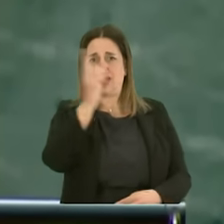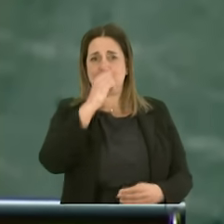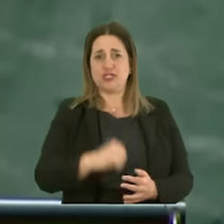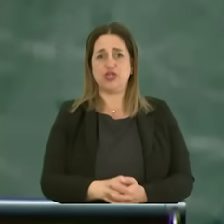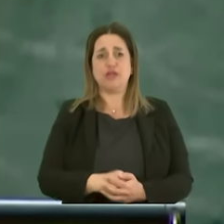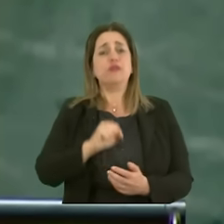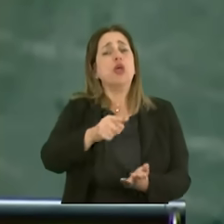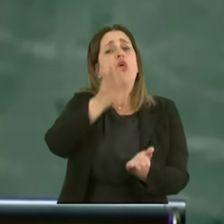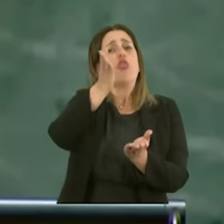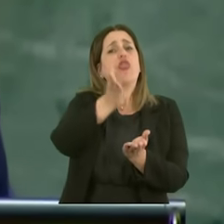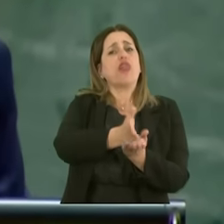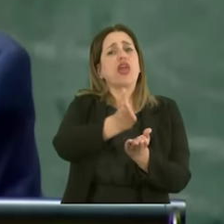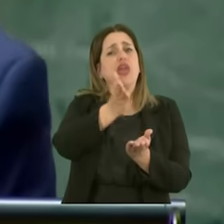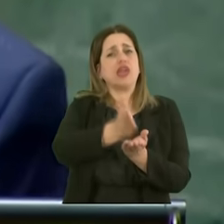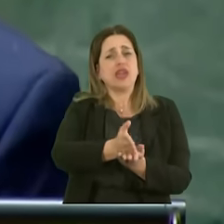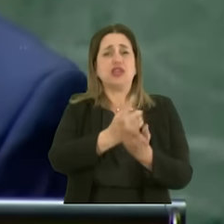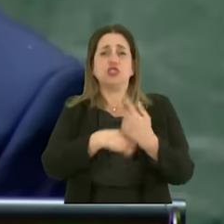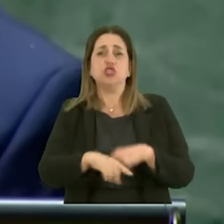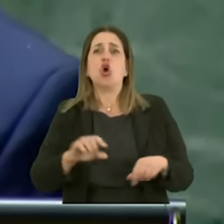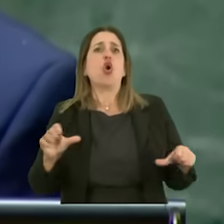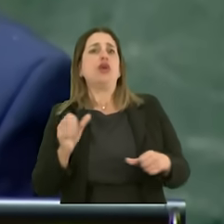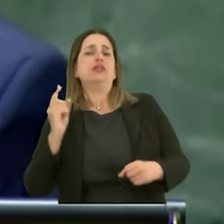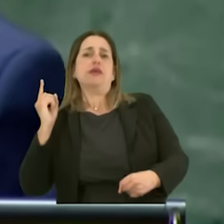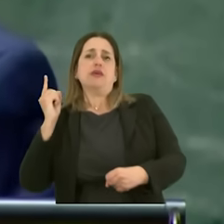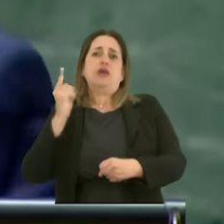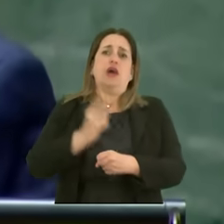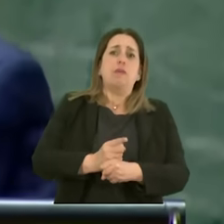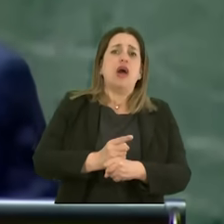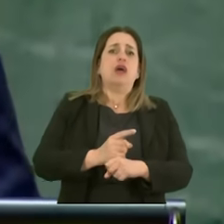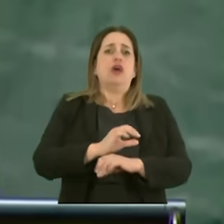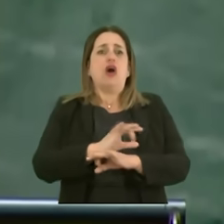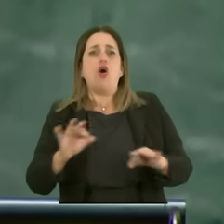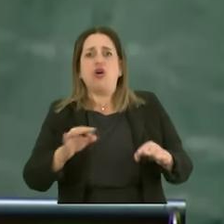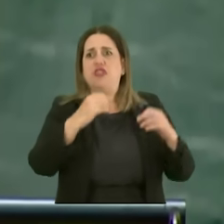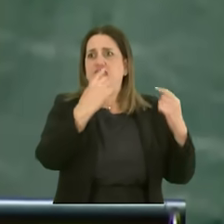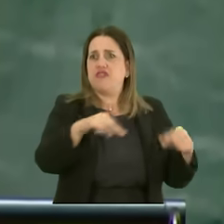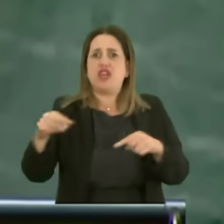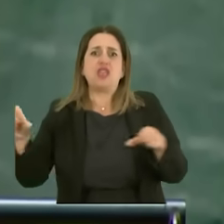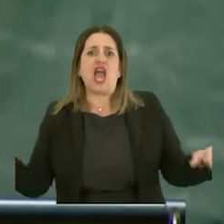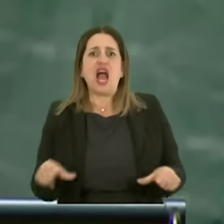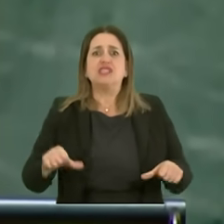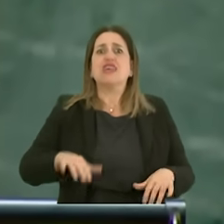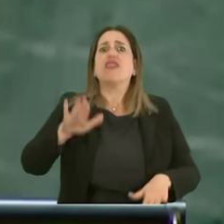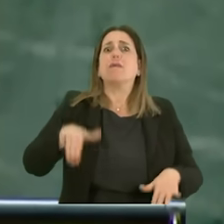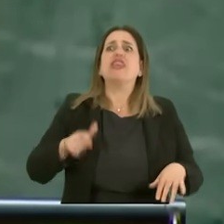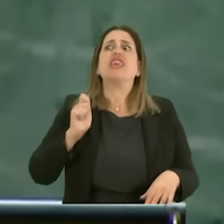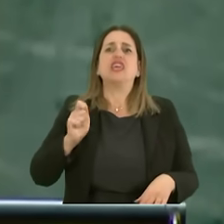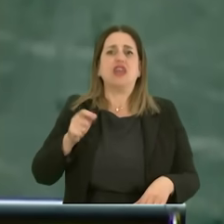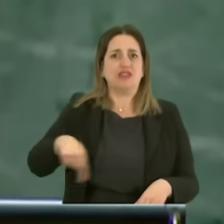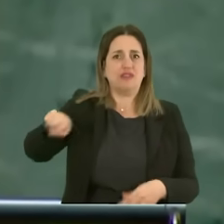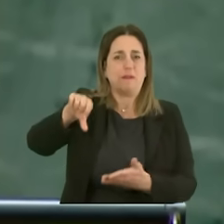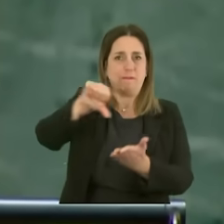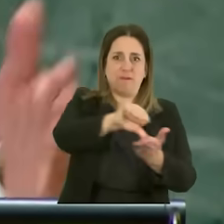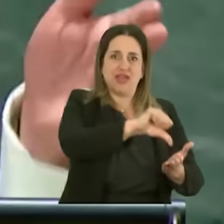derecho que tiene un escaso poder coercitivo o Con distinta aplicación según de quién se trata